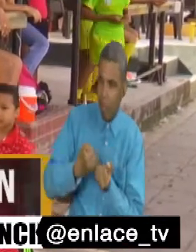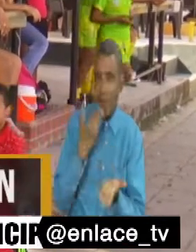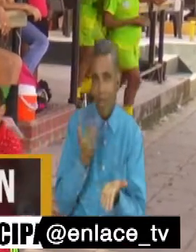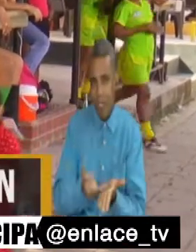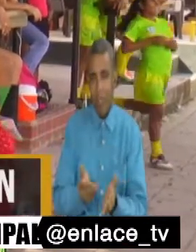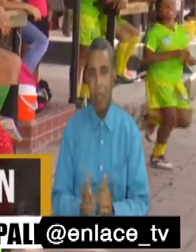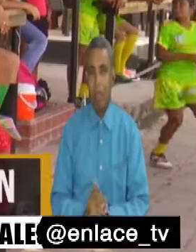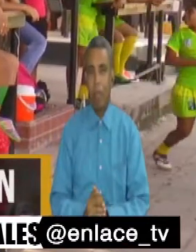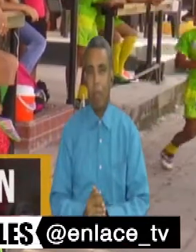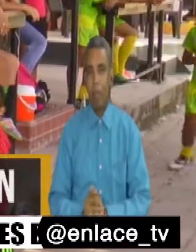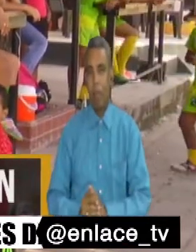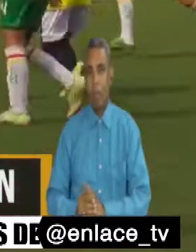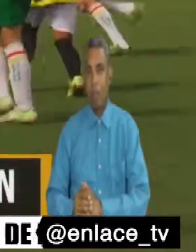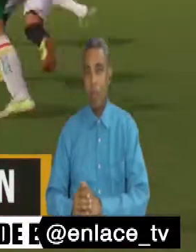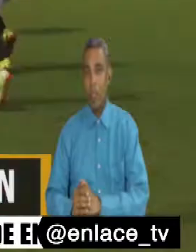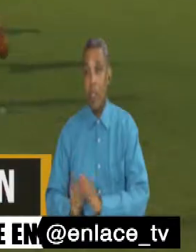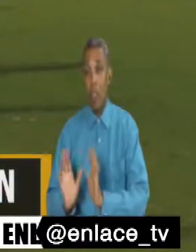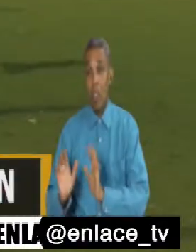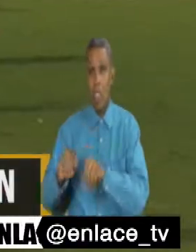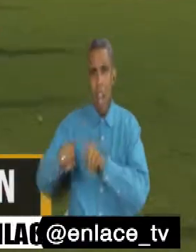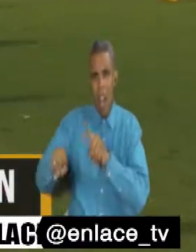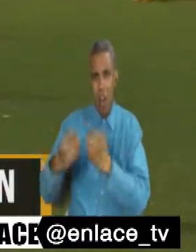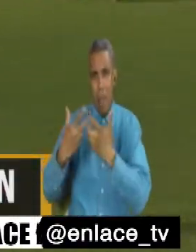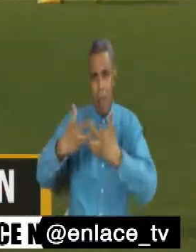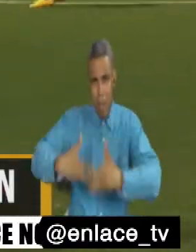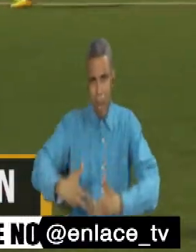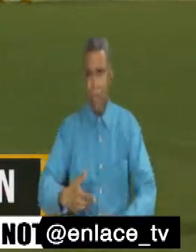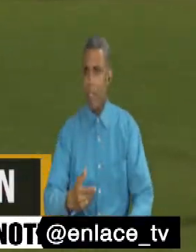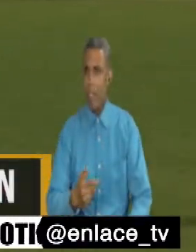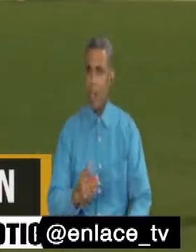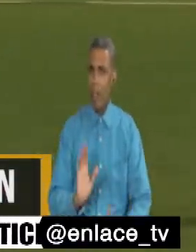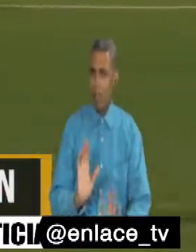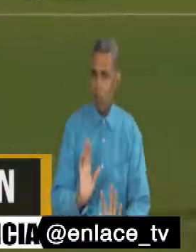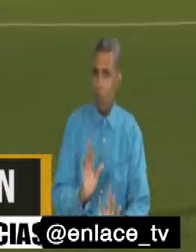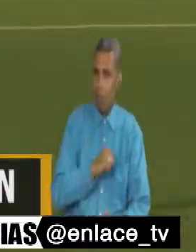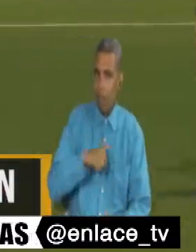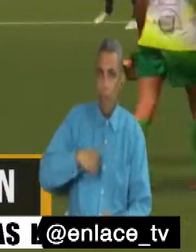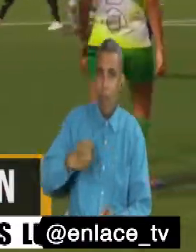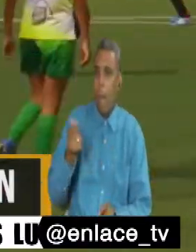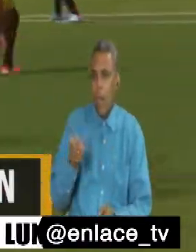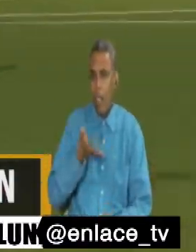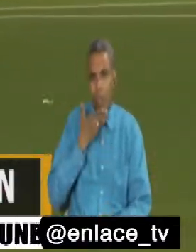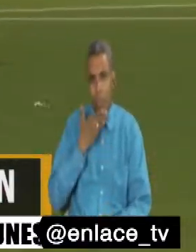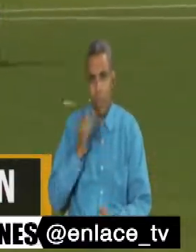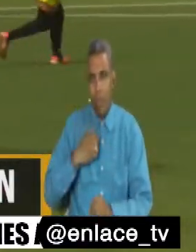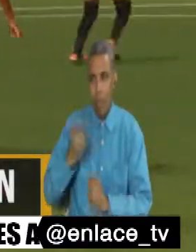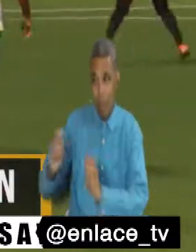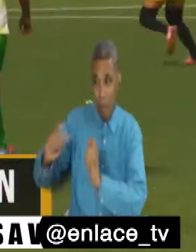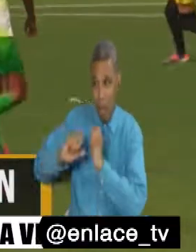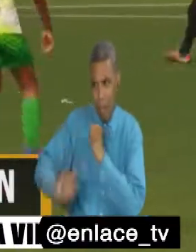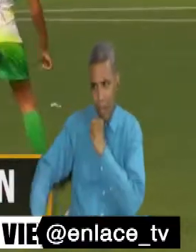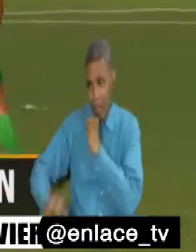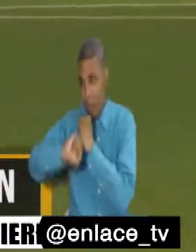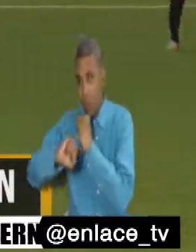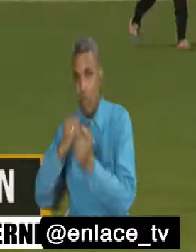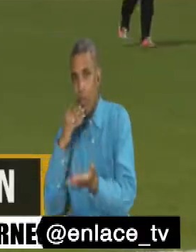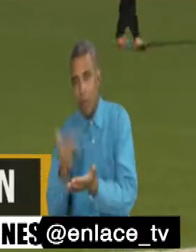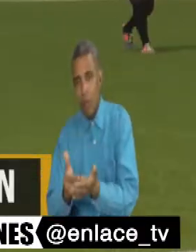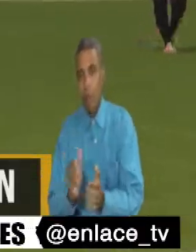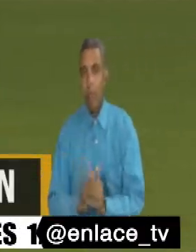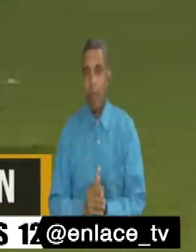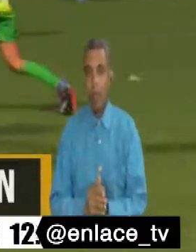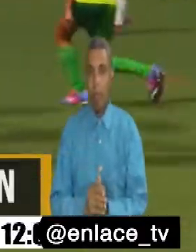y mirar si conseguimos patrocinadores para que apoyen a estas chicas, pero es fundamental la parte,